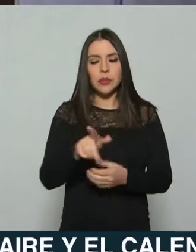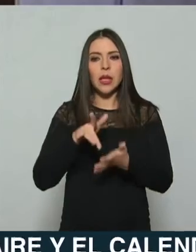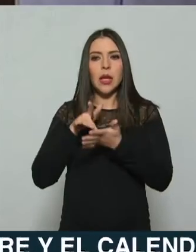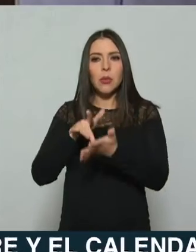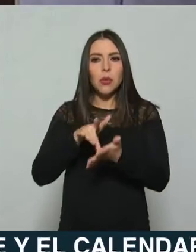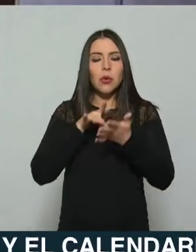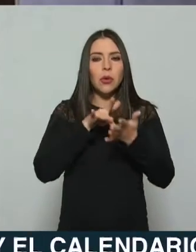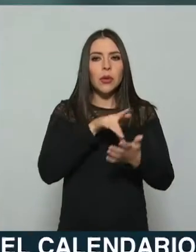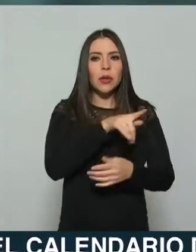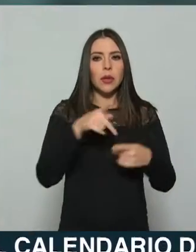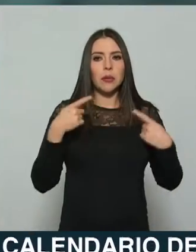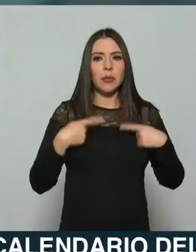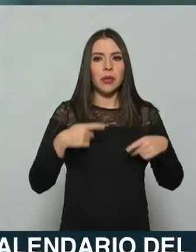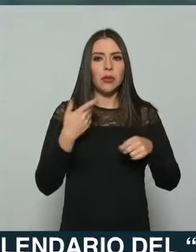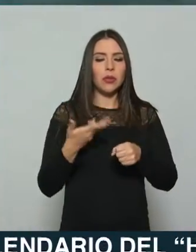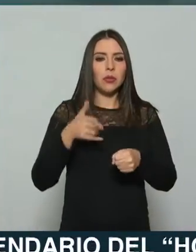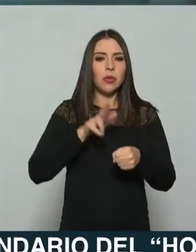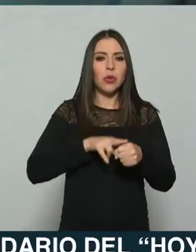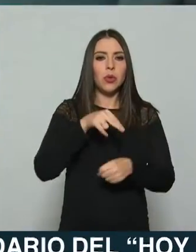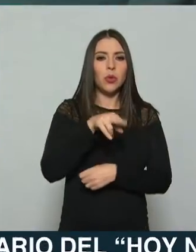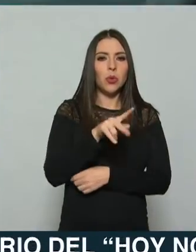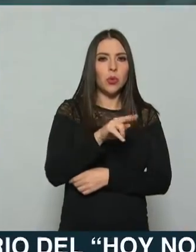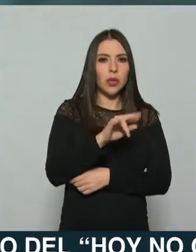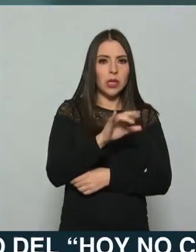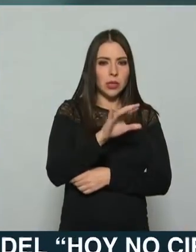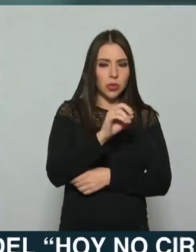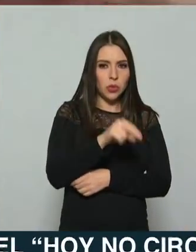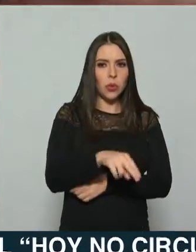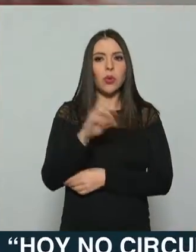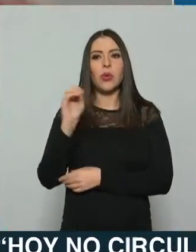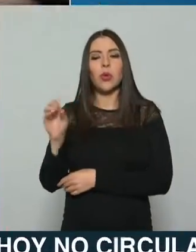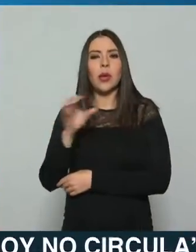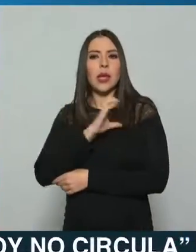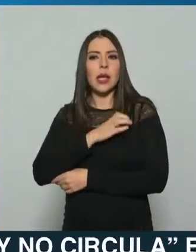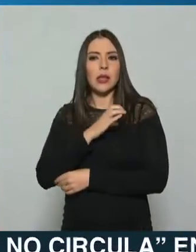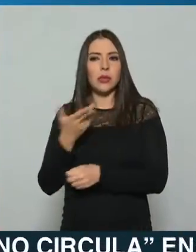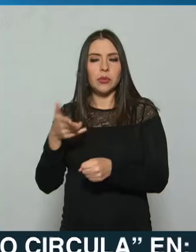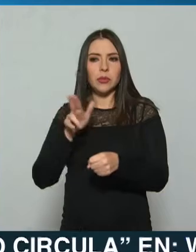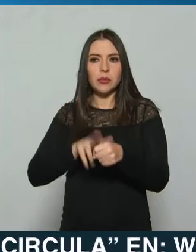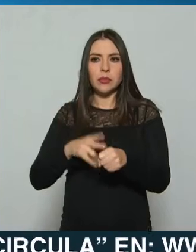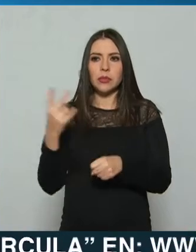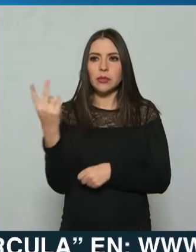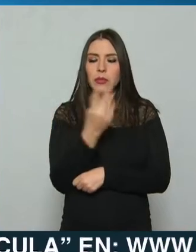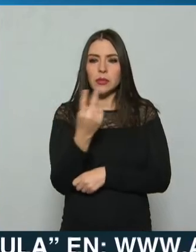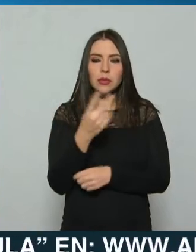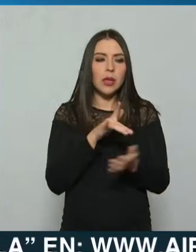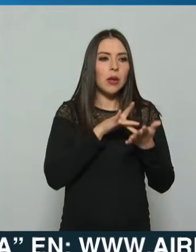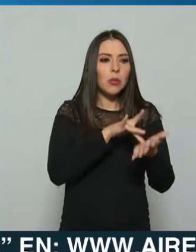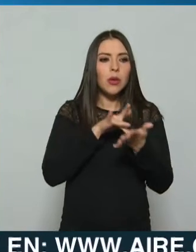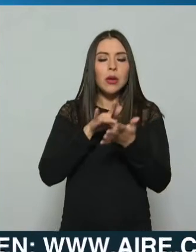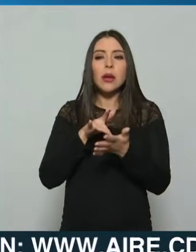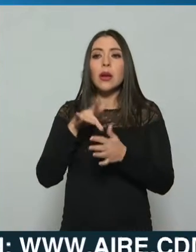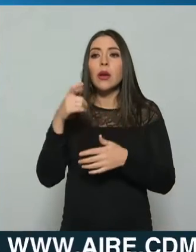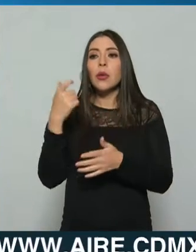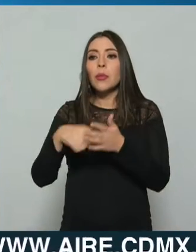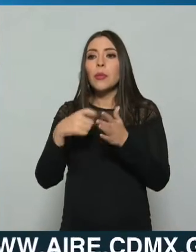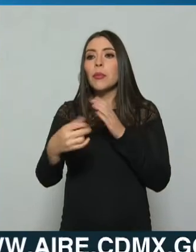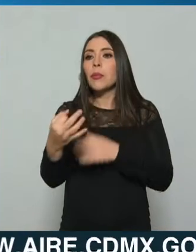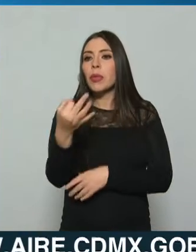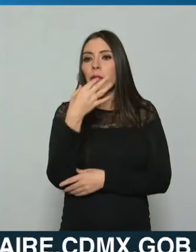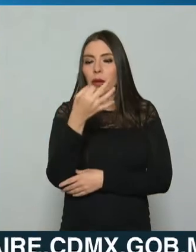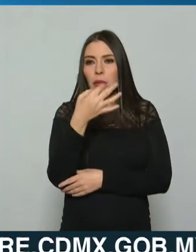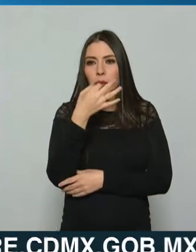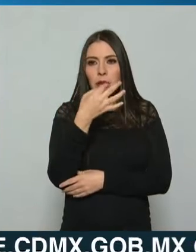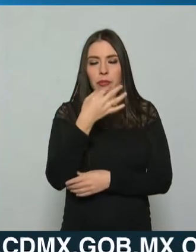y de cancerología que son candidatos a un trasplante de médula ósea. Los apoyamos con los medicamentos que necesitan, ¿no?